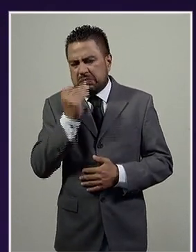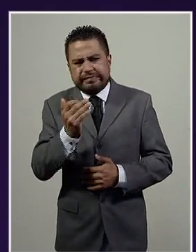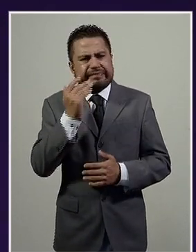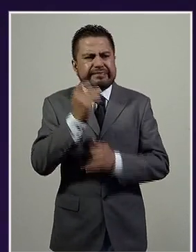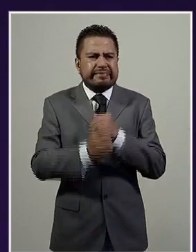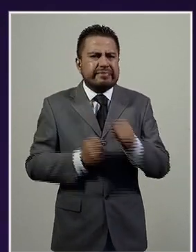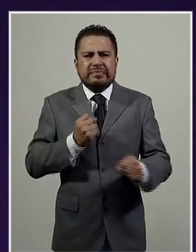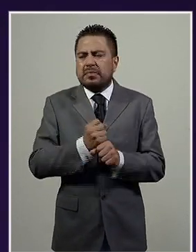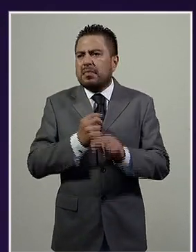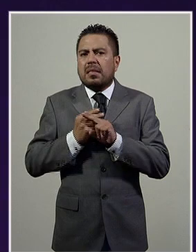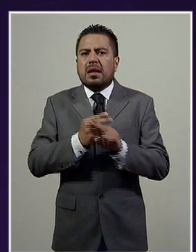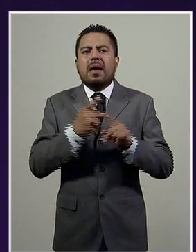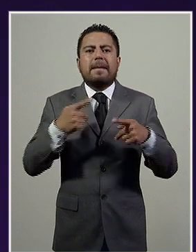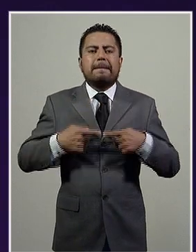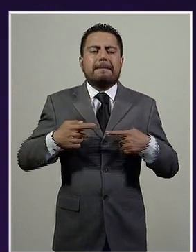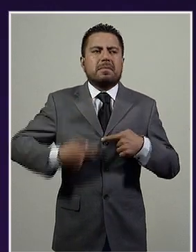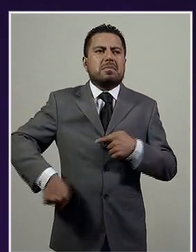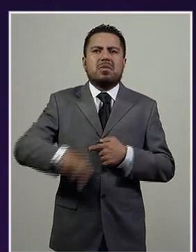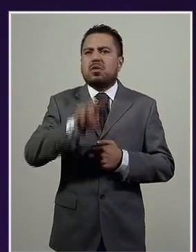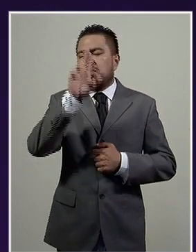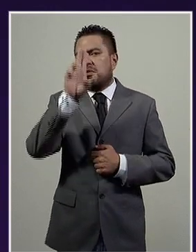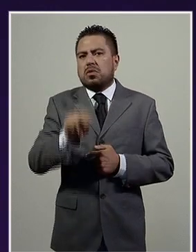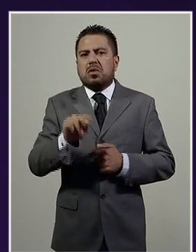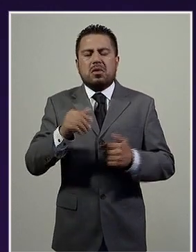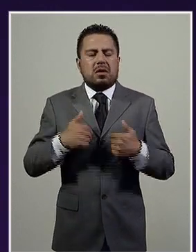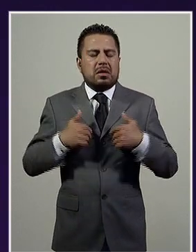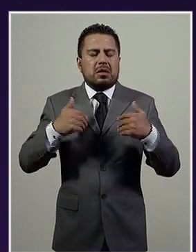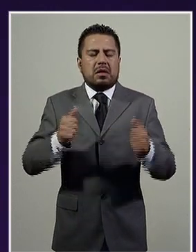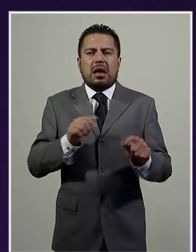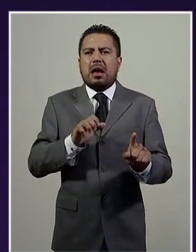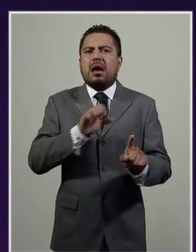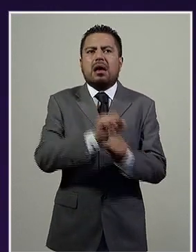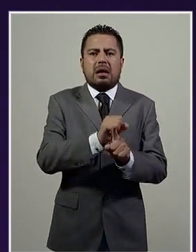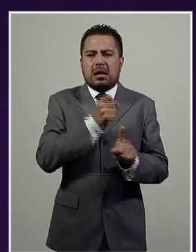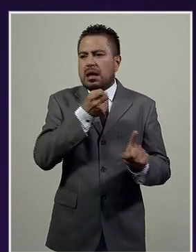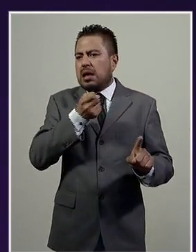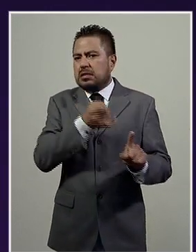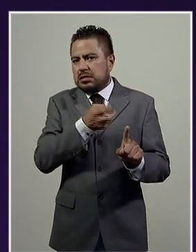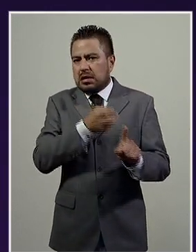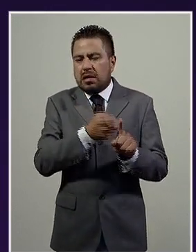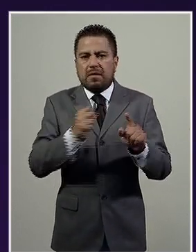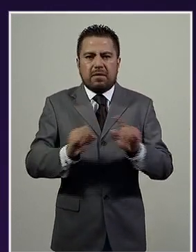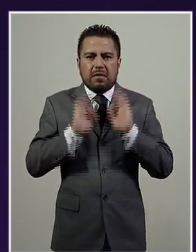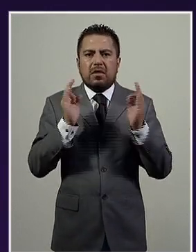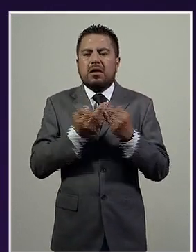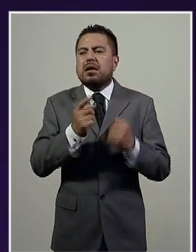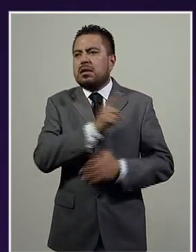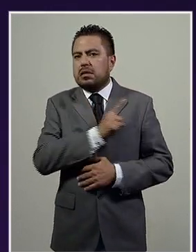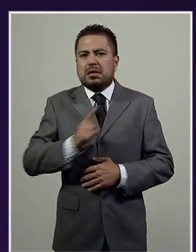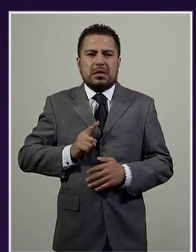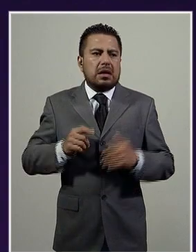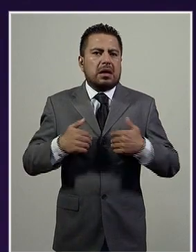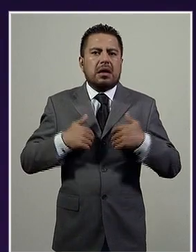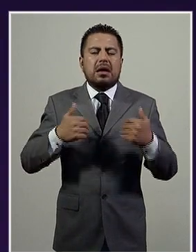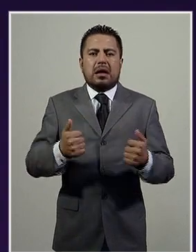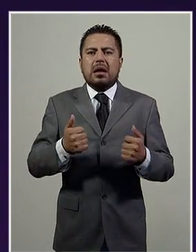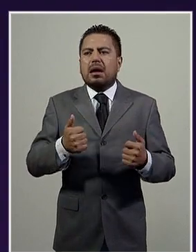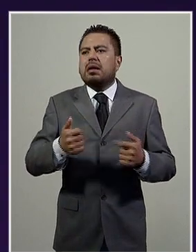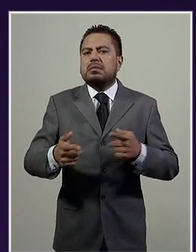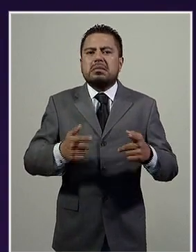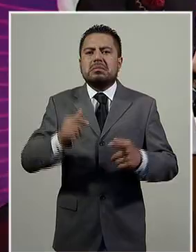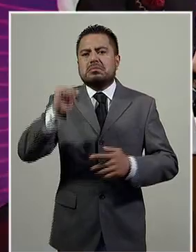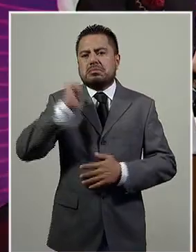tiempo aquí y las personas no lo alcanzan a ver de esta manera, pero se debe de entender que es una práctica